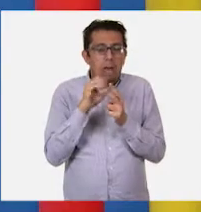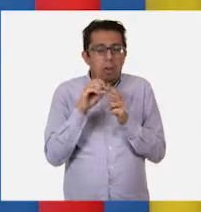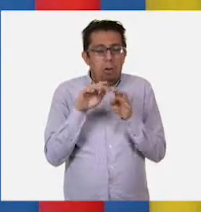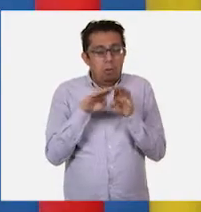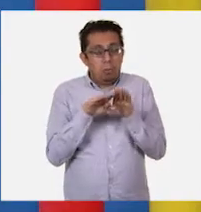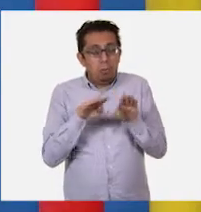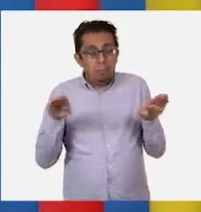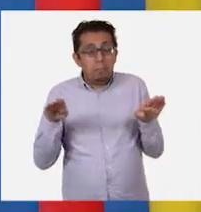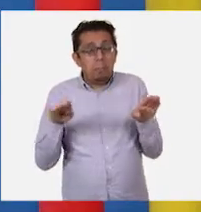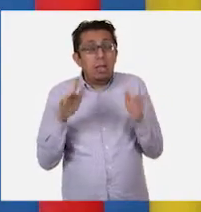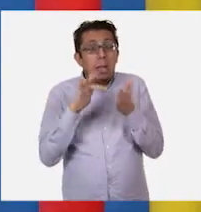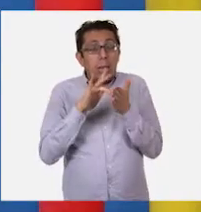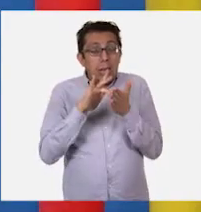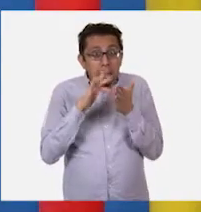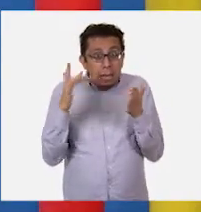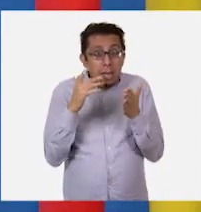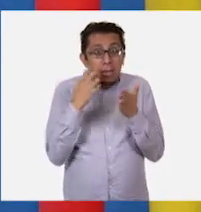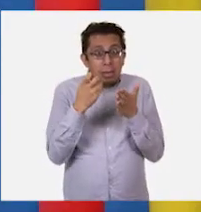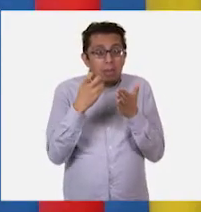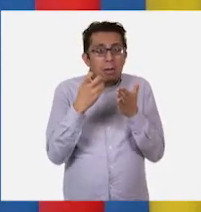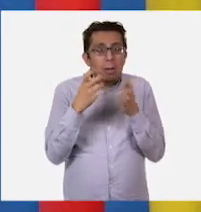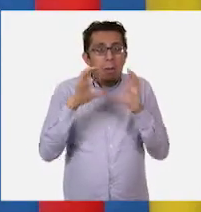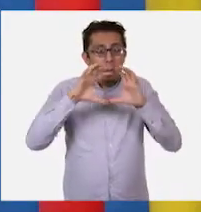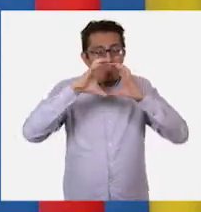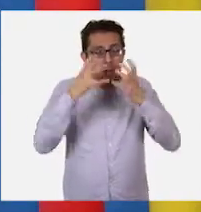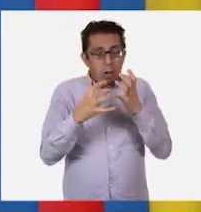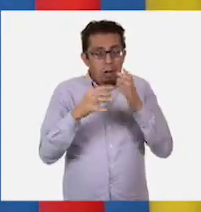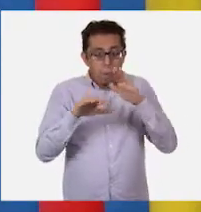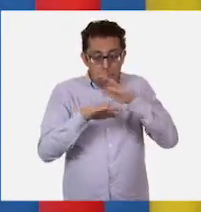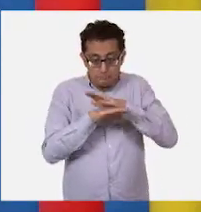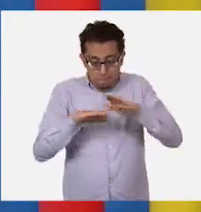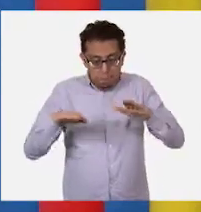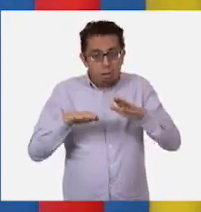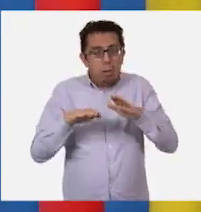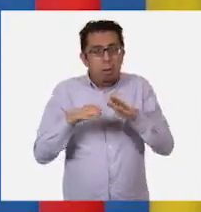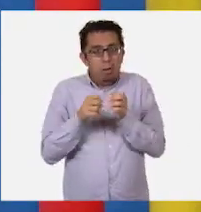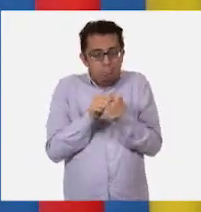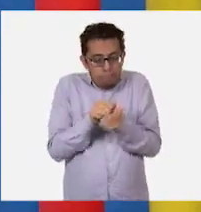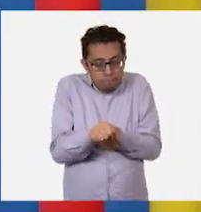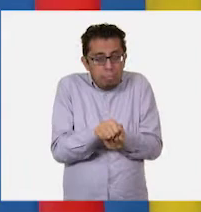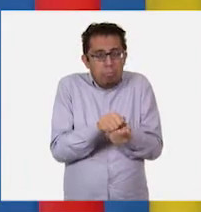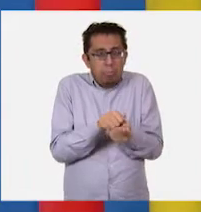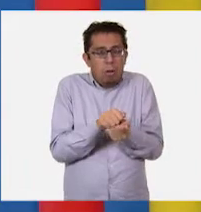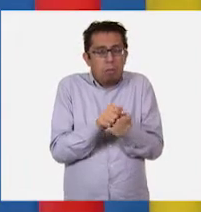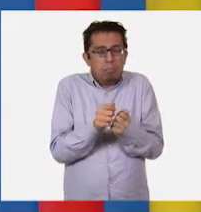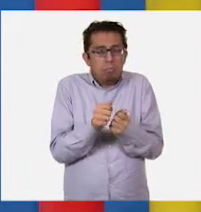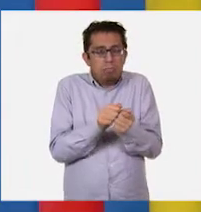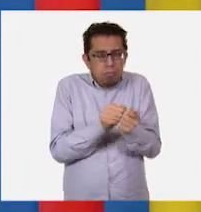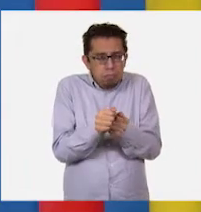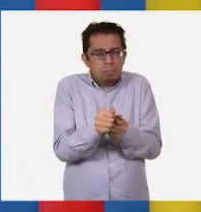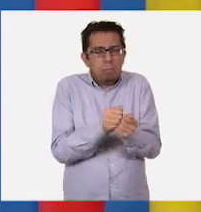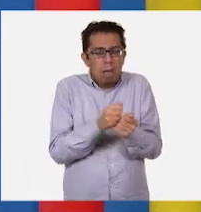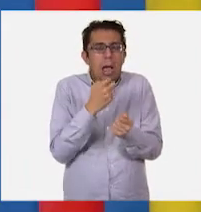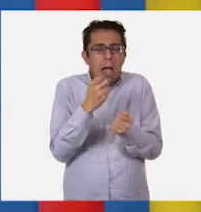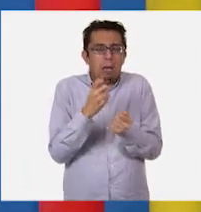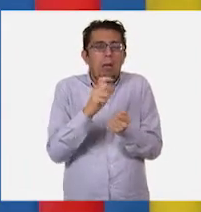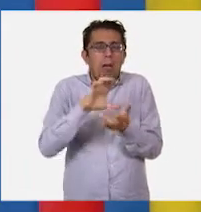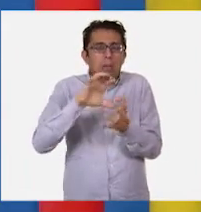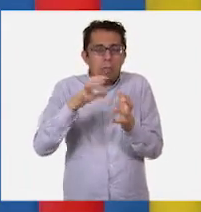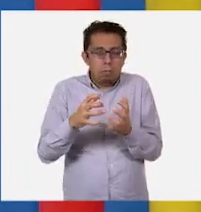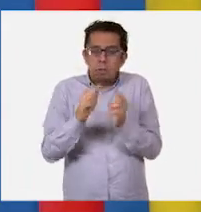es que se logra que el balón se detenga. Al igual cuando están en clases virtuales o haciendo un trabajo en la